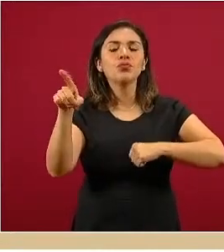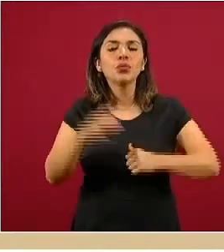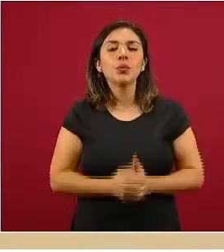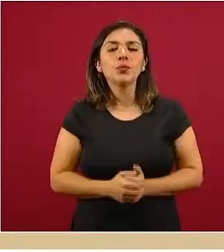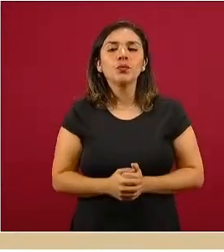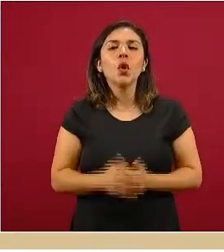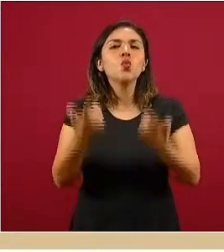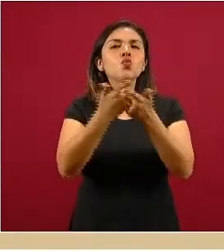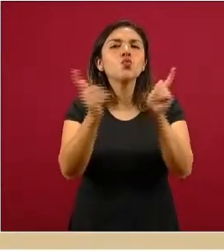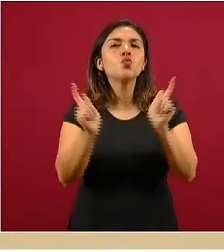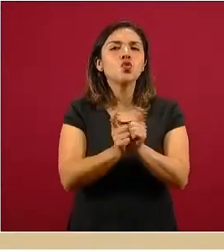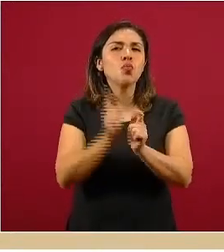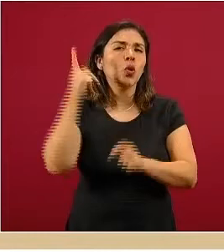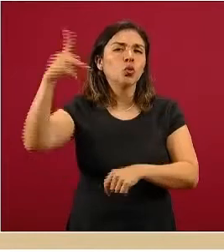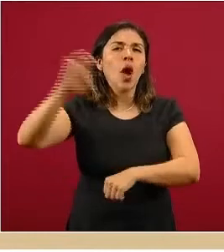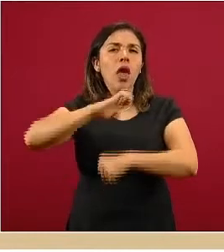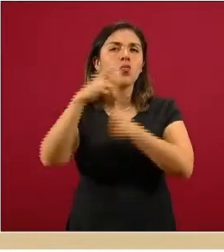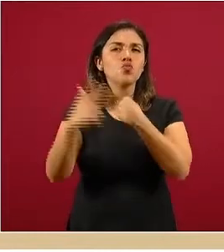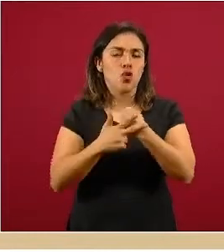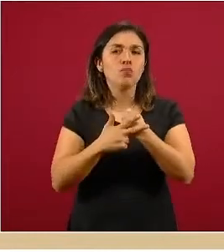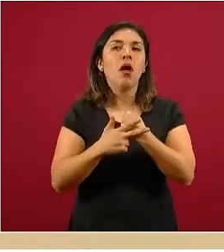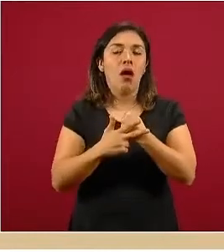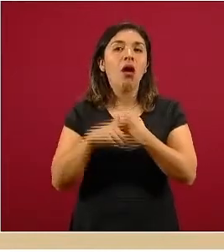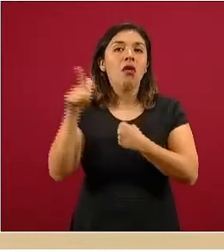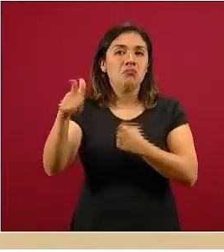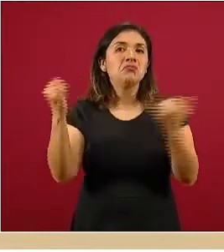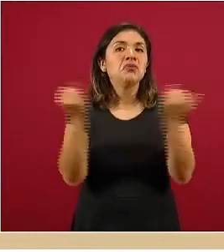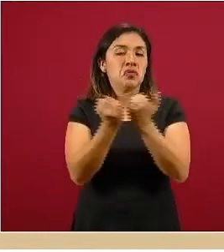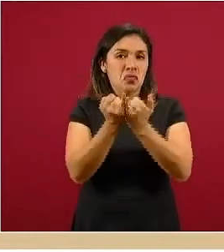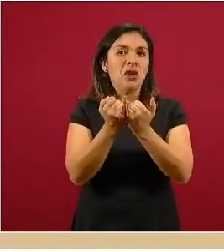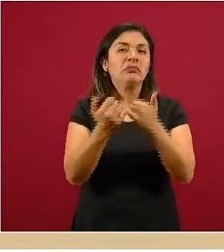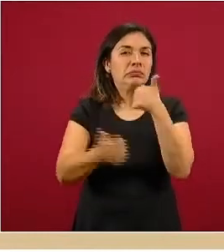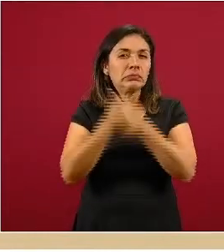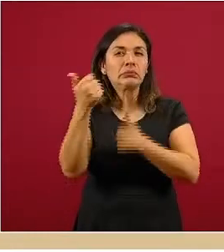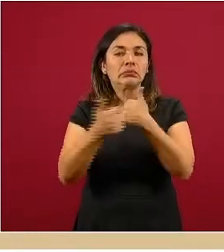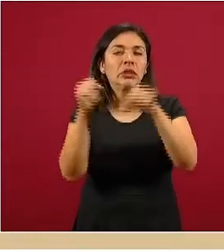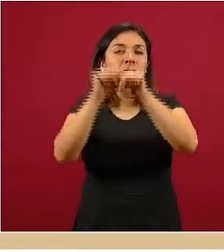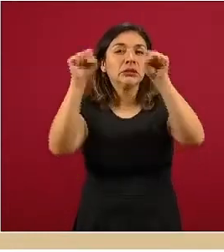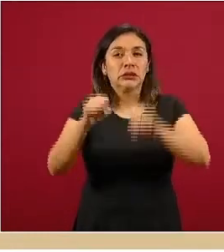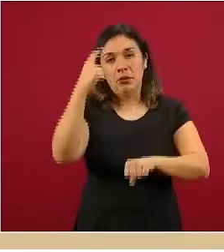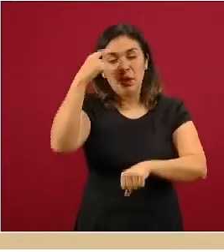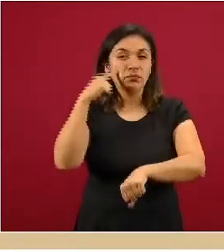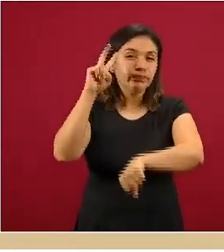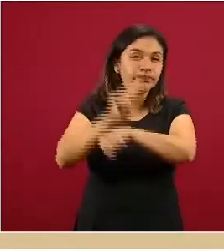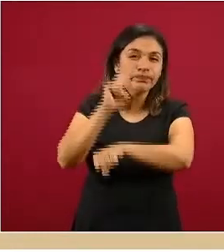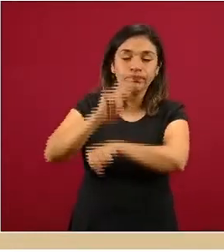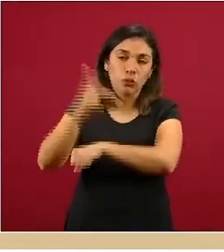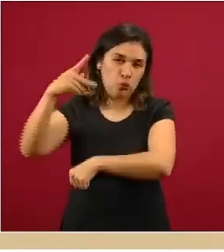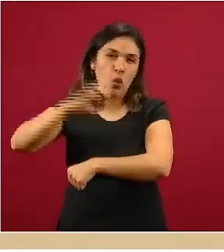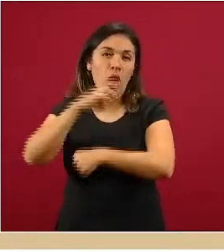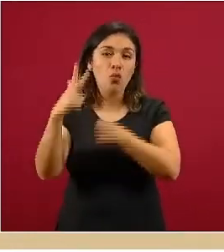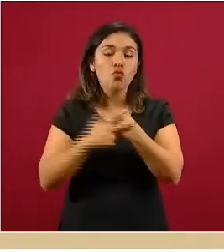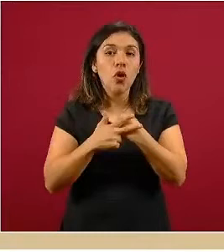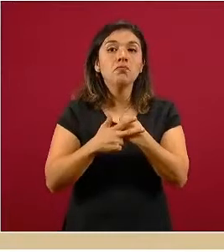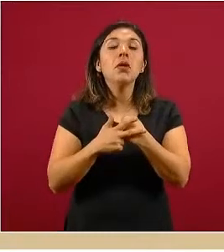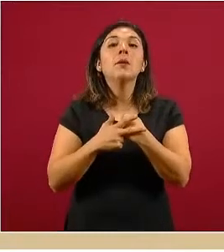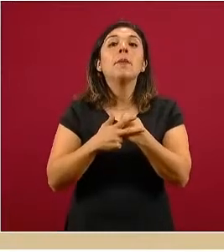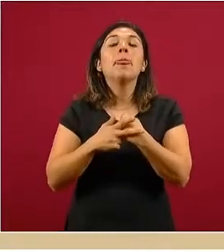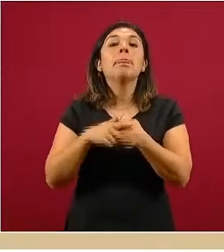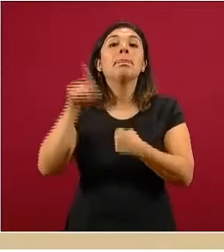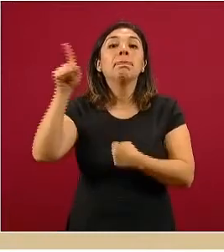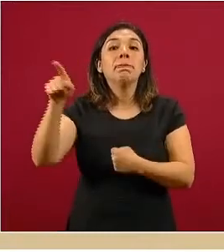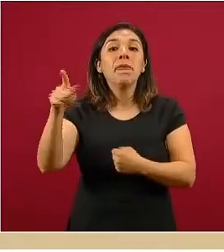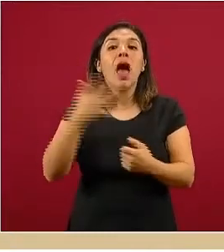esperado de los años previos. La siguiente, por favor. Solamente también, esto ya no lo presentamos en el boletín, pero solamente